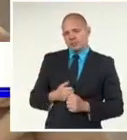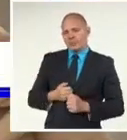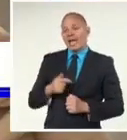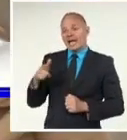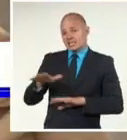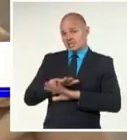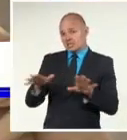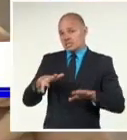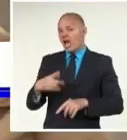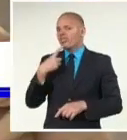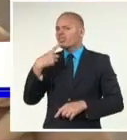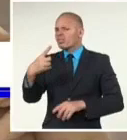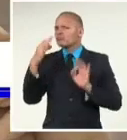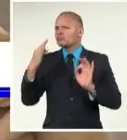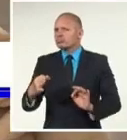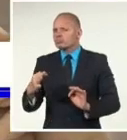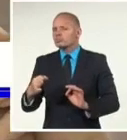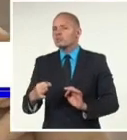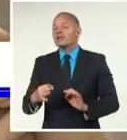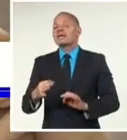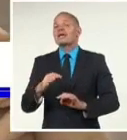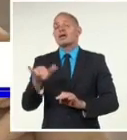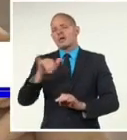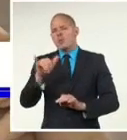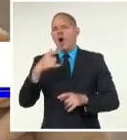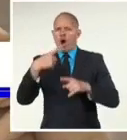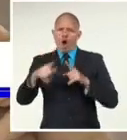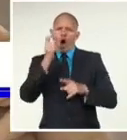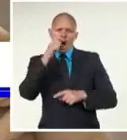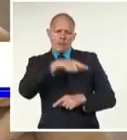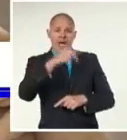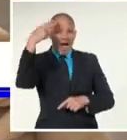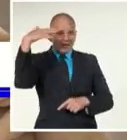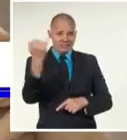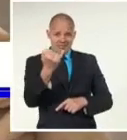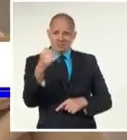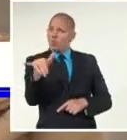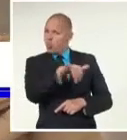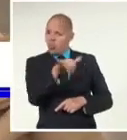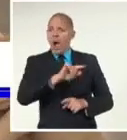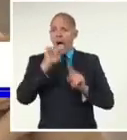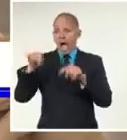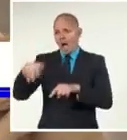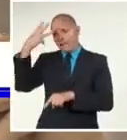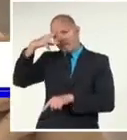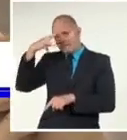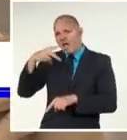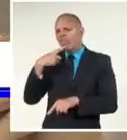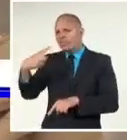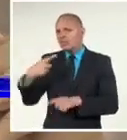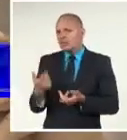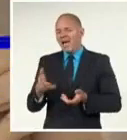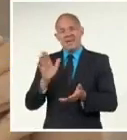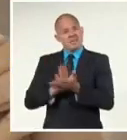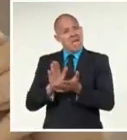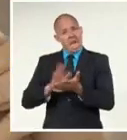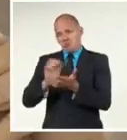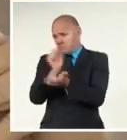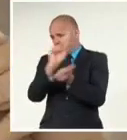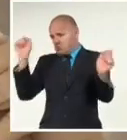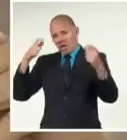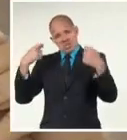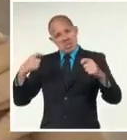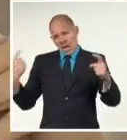Toussaint Louverture en 91, dio inicio a toda una cadena